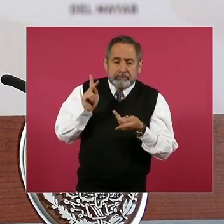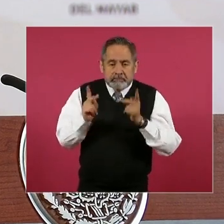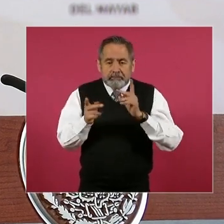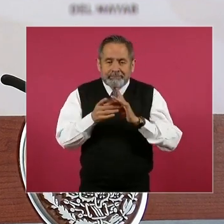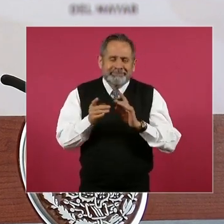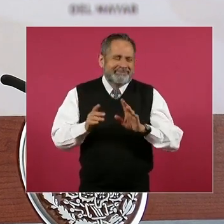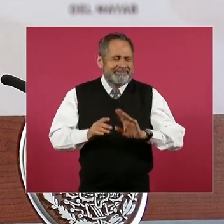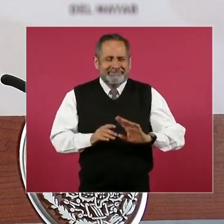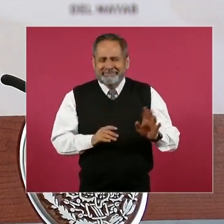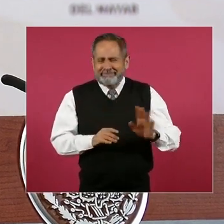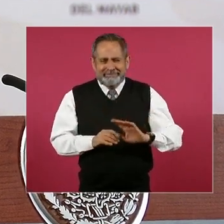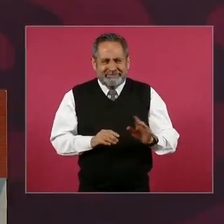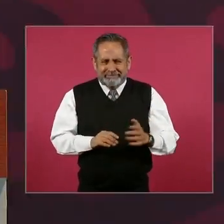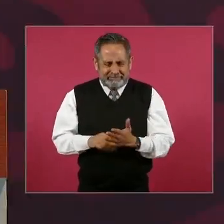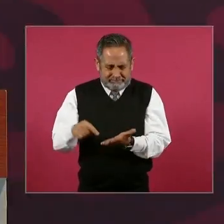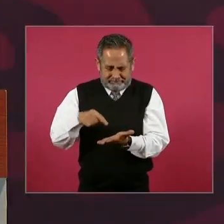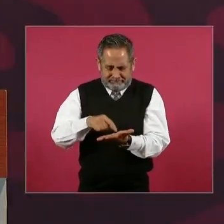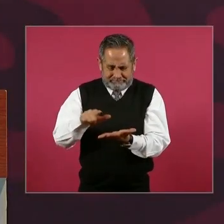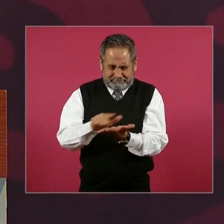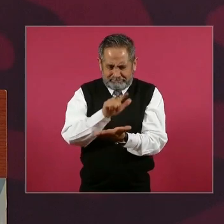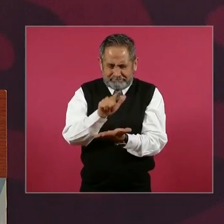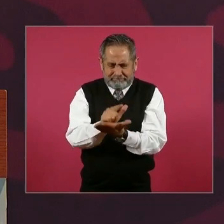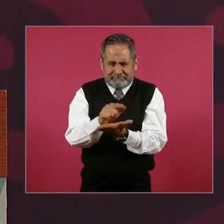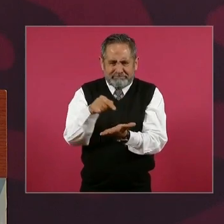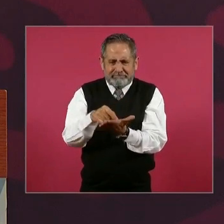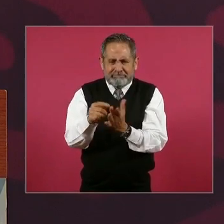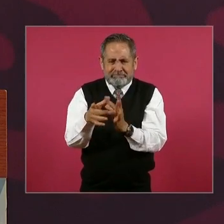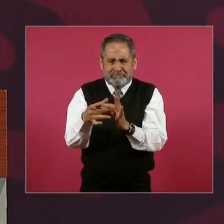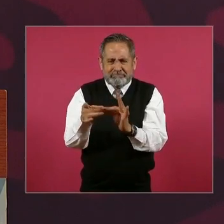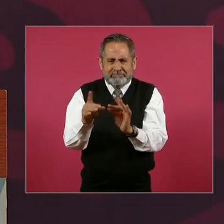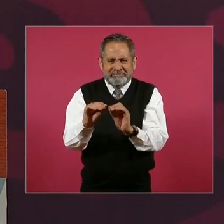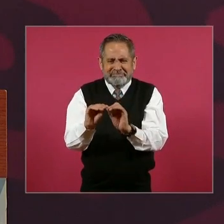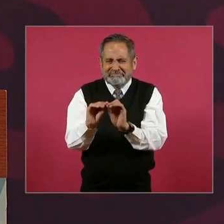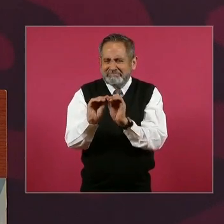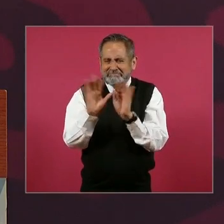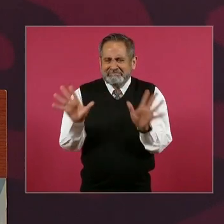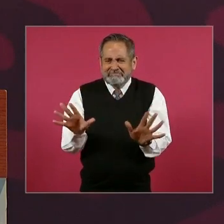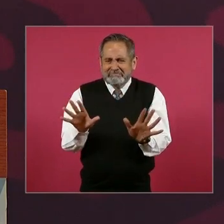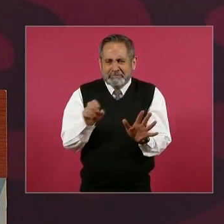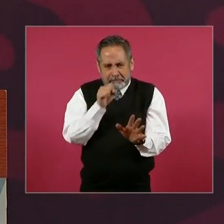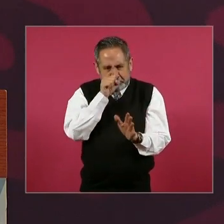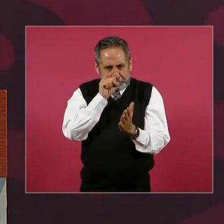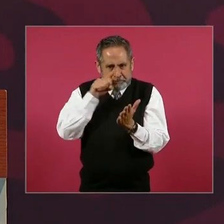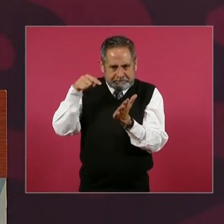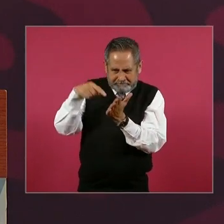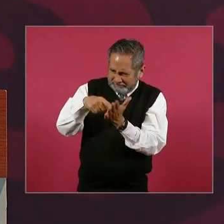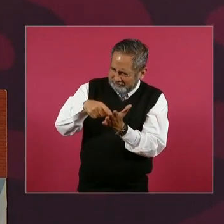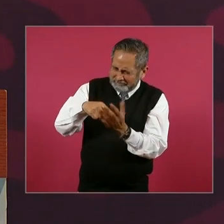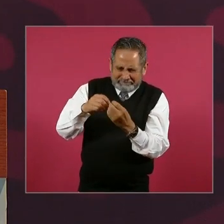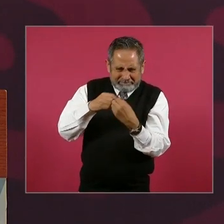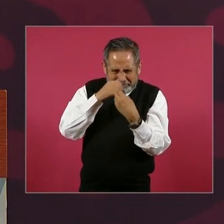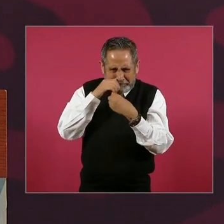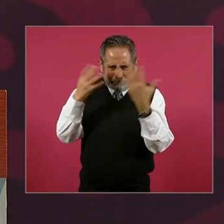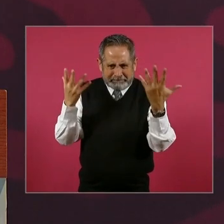que expresamente establece la Constitución y la ley de la